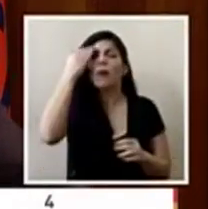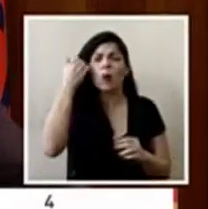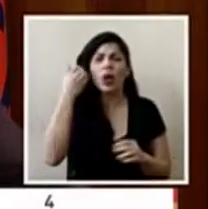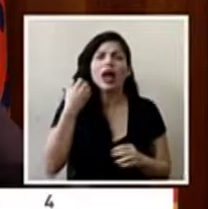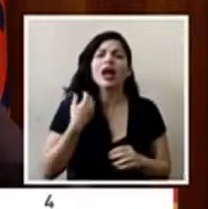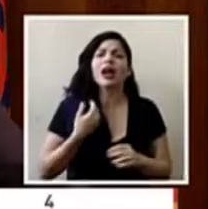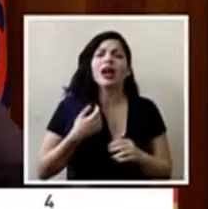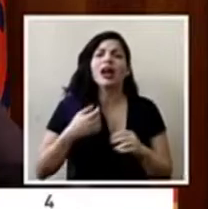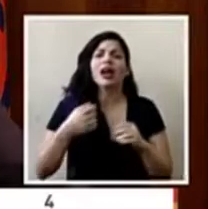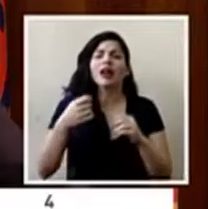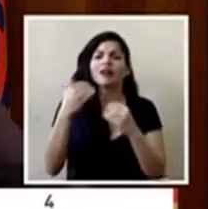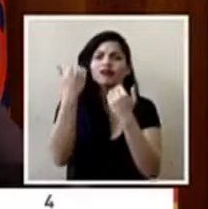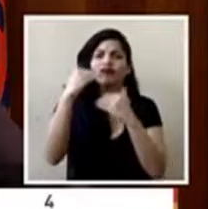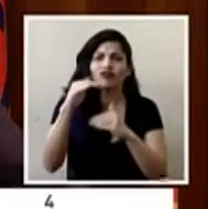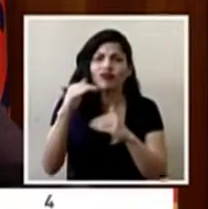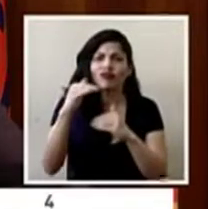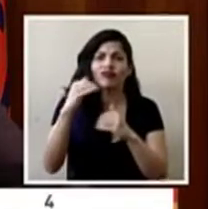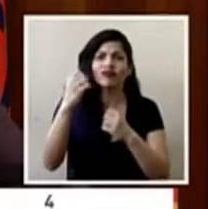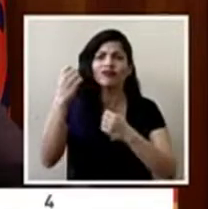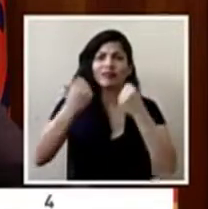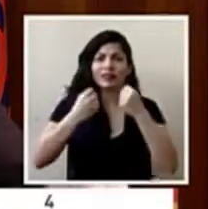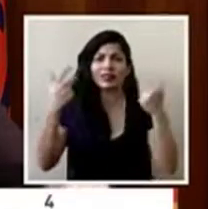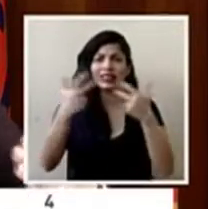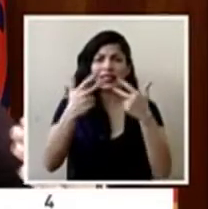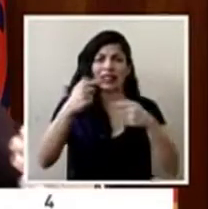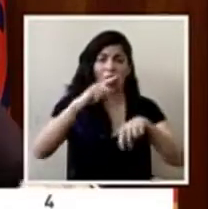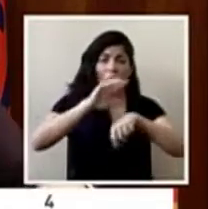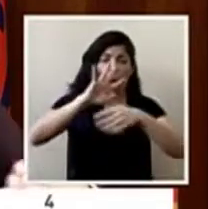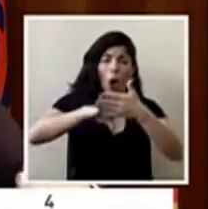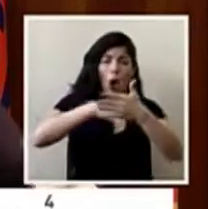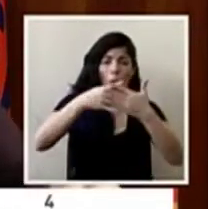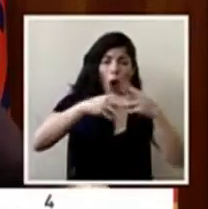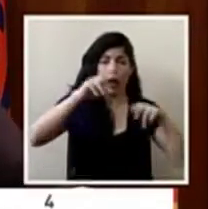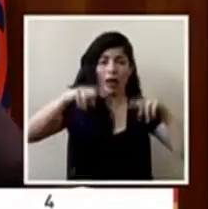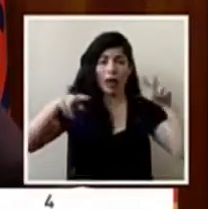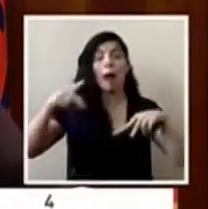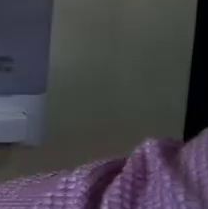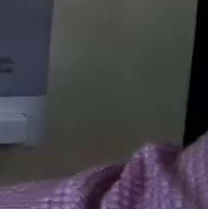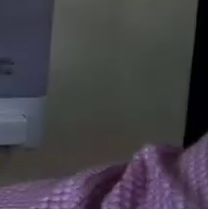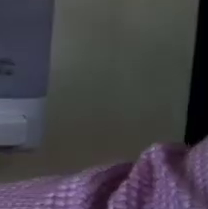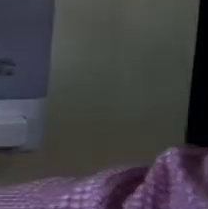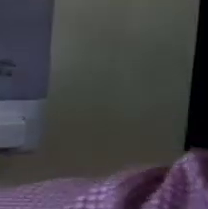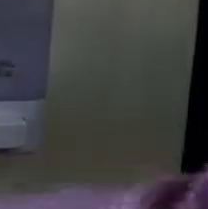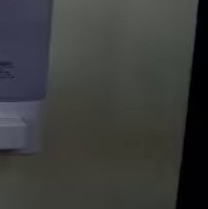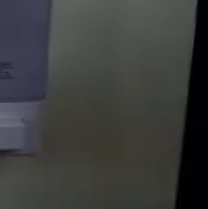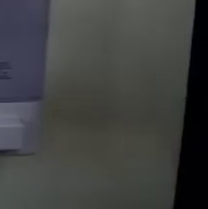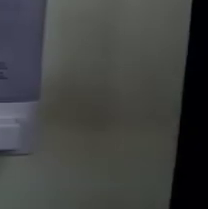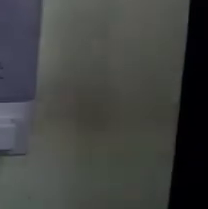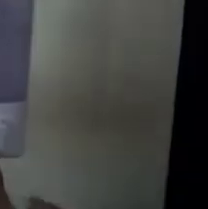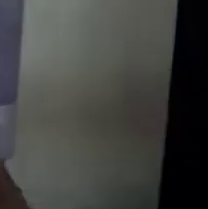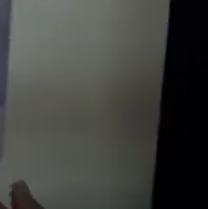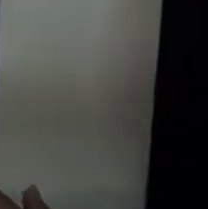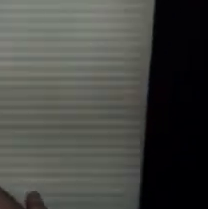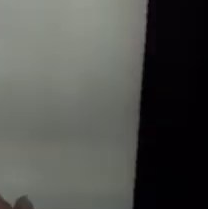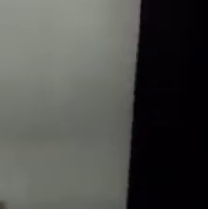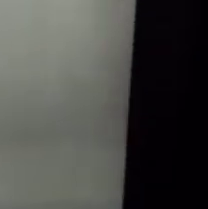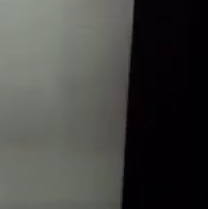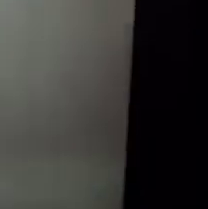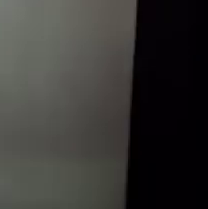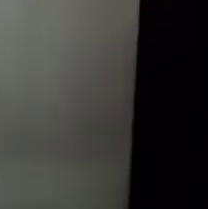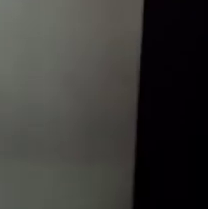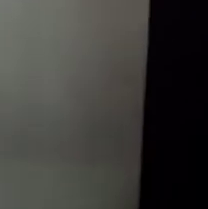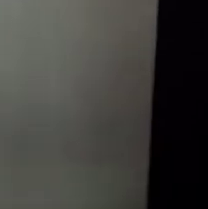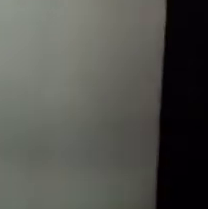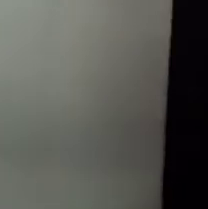haciendo lo de la restricción vehicular ampliada? Es para que se quede en casa. Y cuando hablamos de quedarse en casa, es